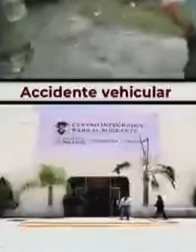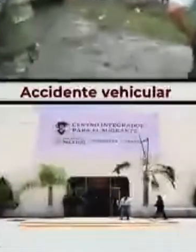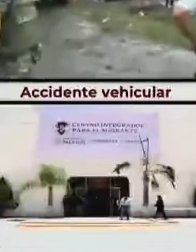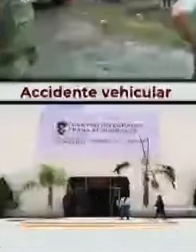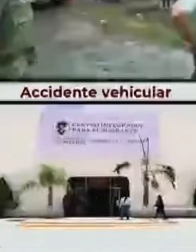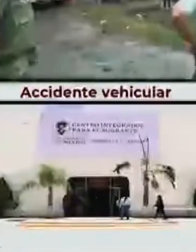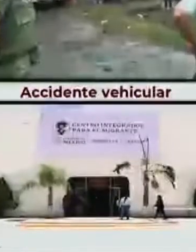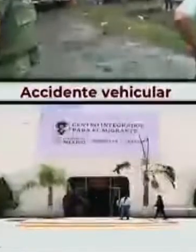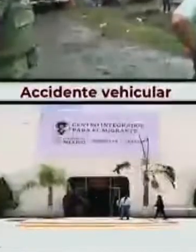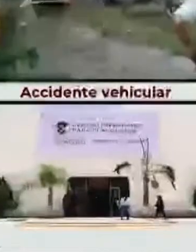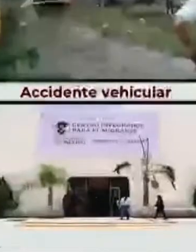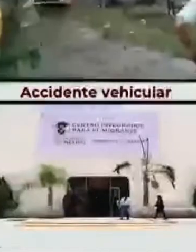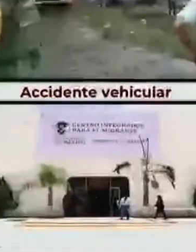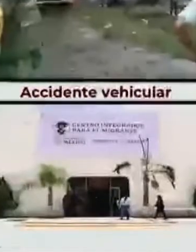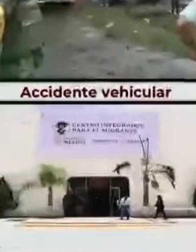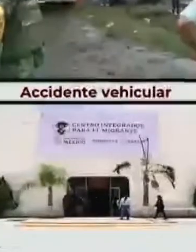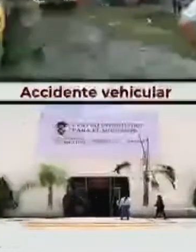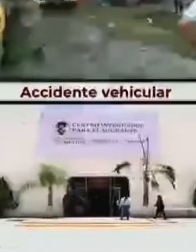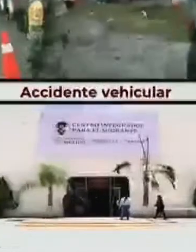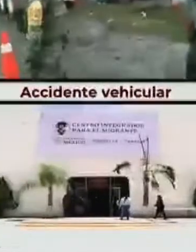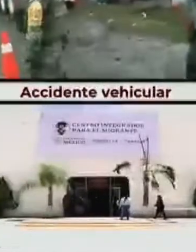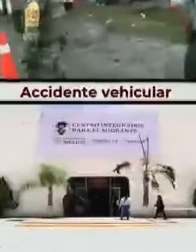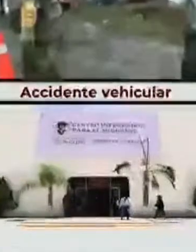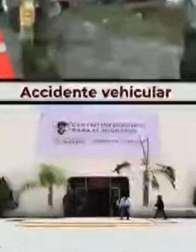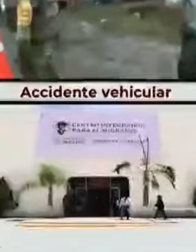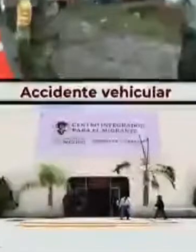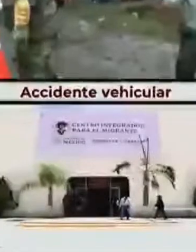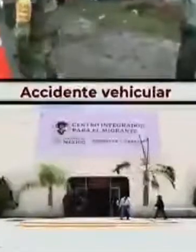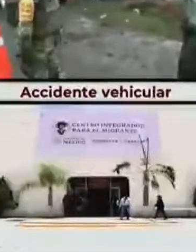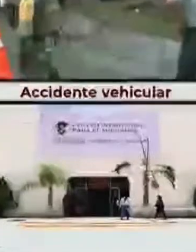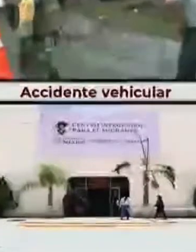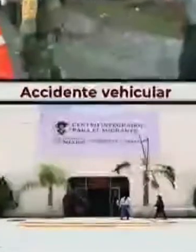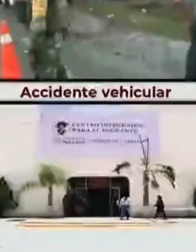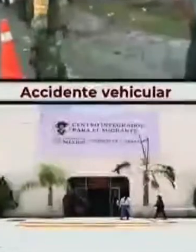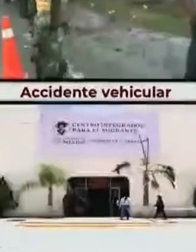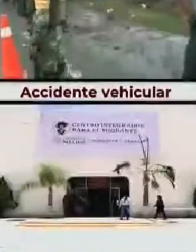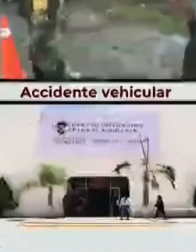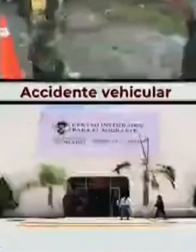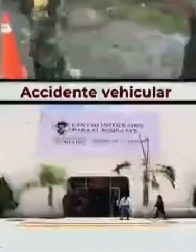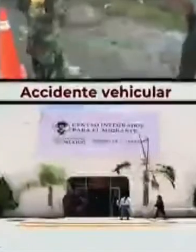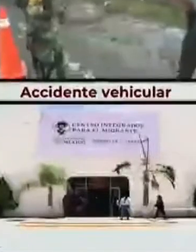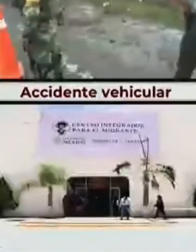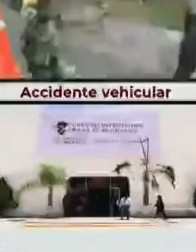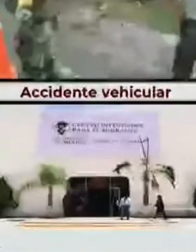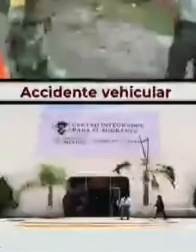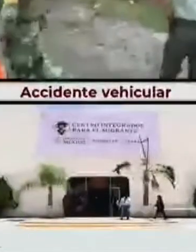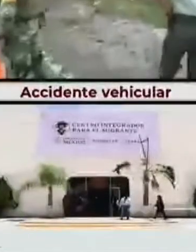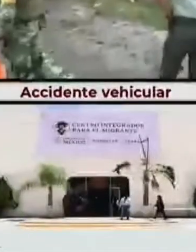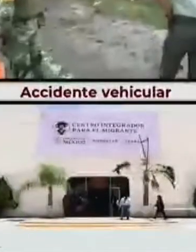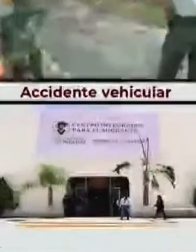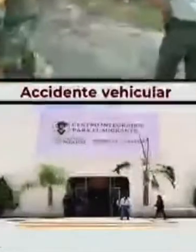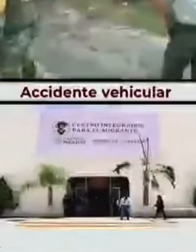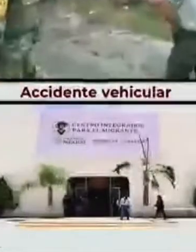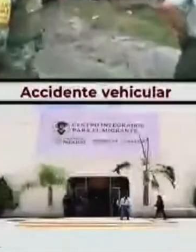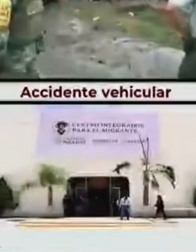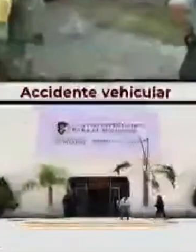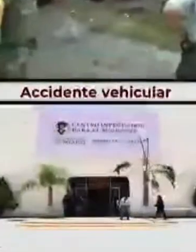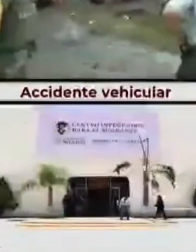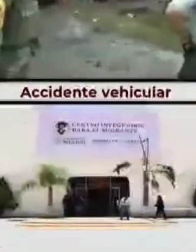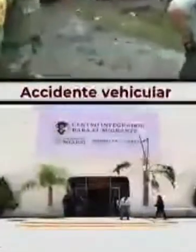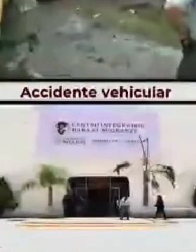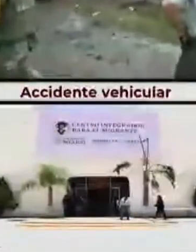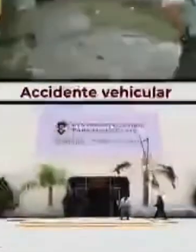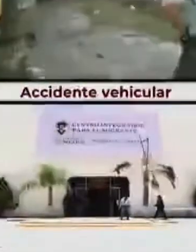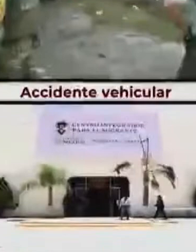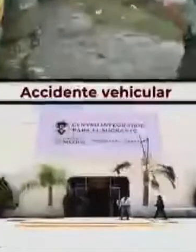6.463 elementos con 742 vehículos y 10 aeronaves, por parte o dentro del Plan Marina